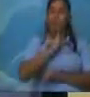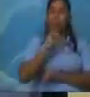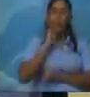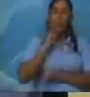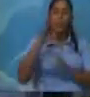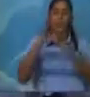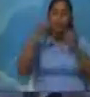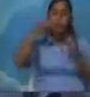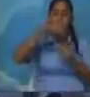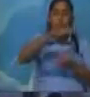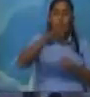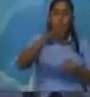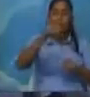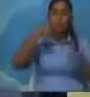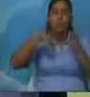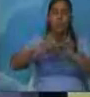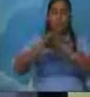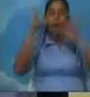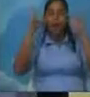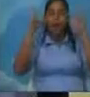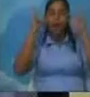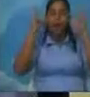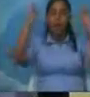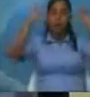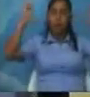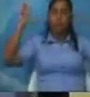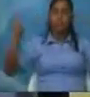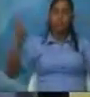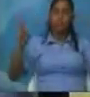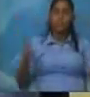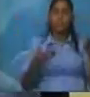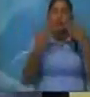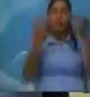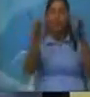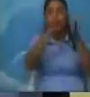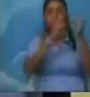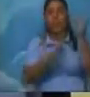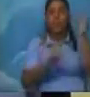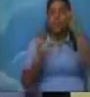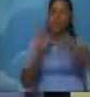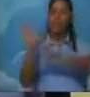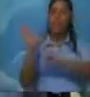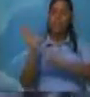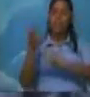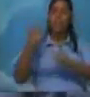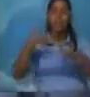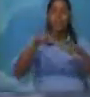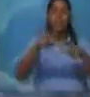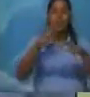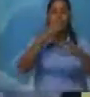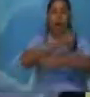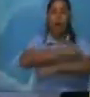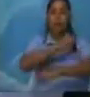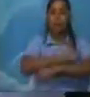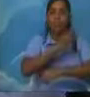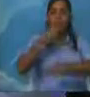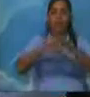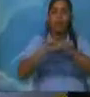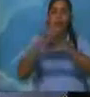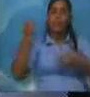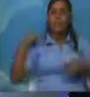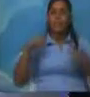el pueblo los iba al oír Moisés Se lo iba a leer ellos iban a obedecer iban a